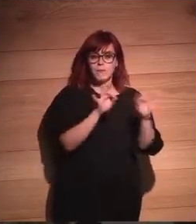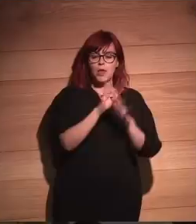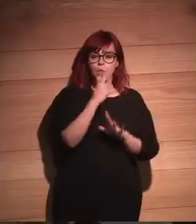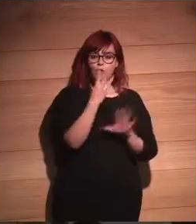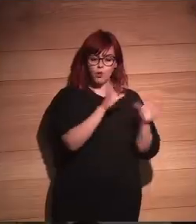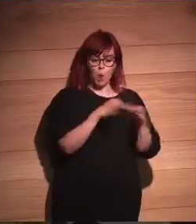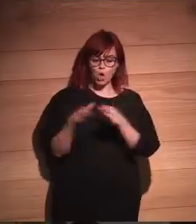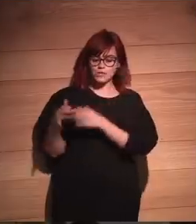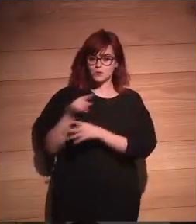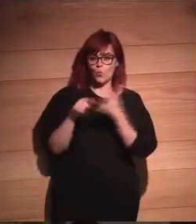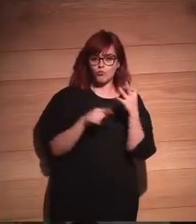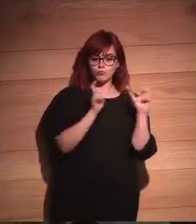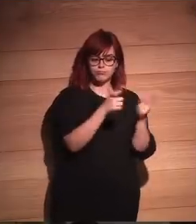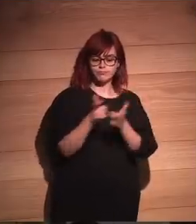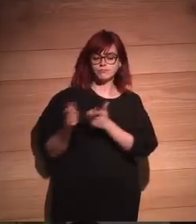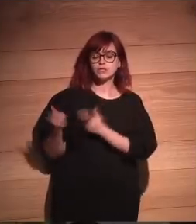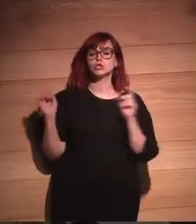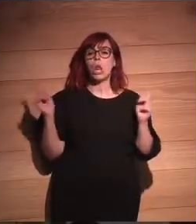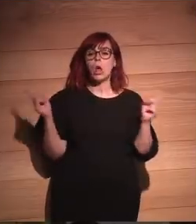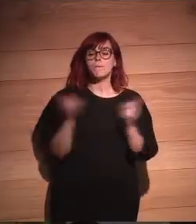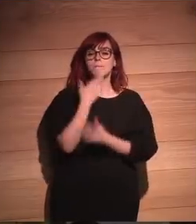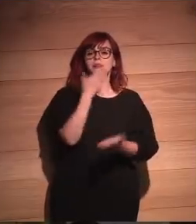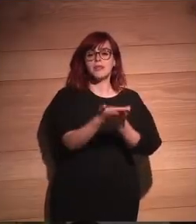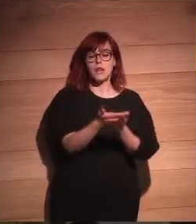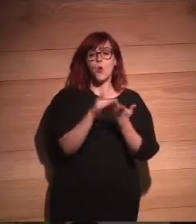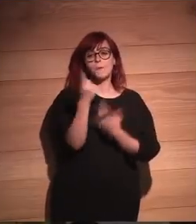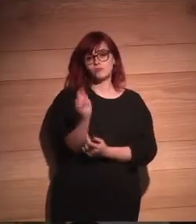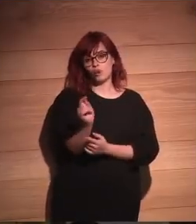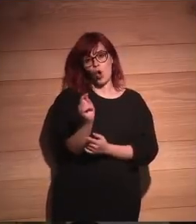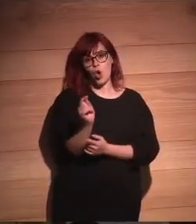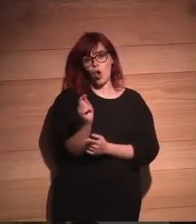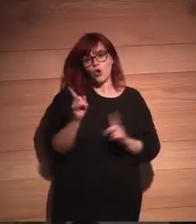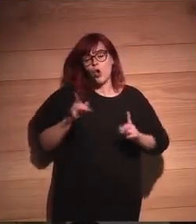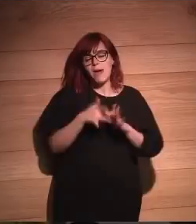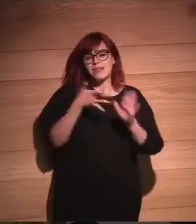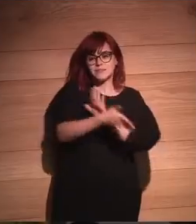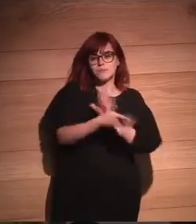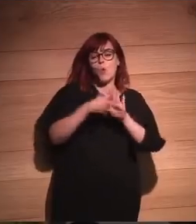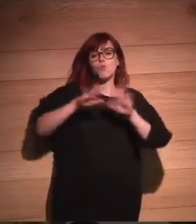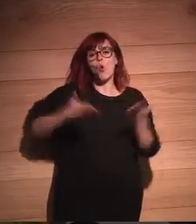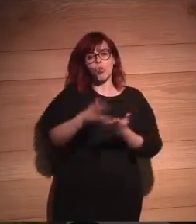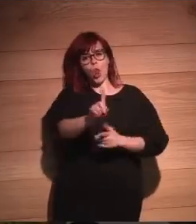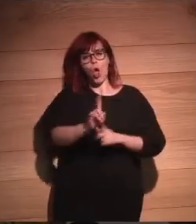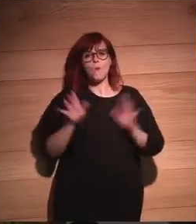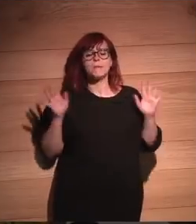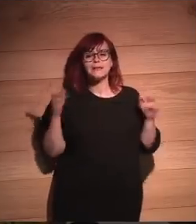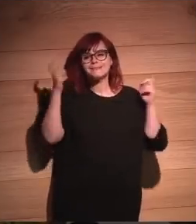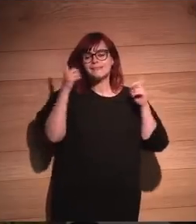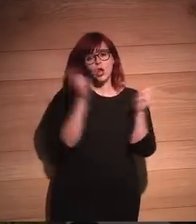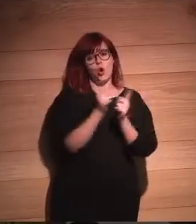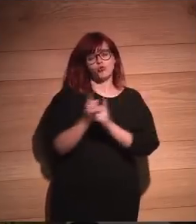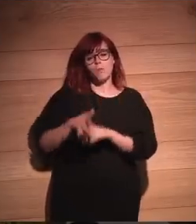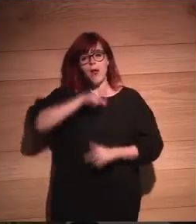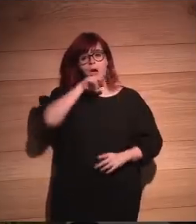4 bloques, sois 4 ponentes. Yo lo único que voy a pedir, no en un minuto describir el mundo, pero sí brevedad en